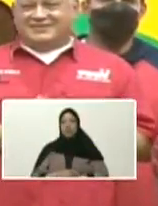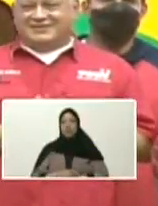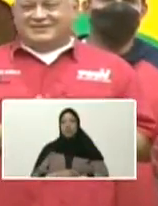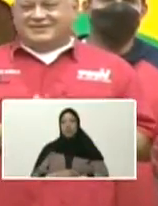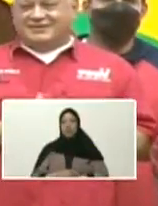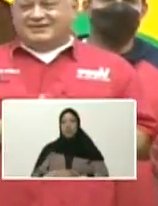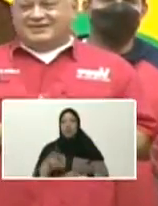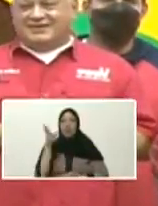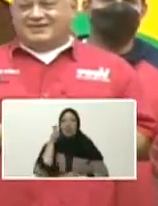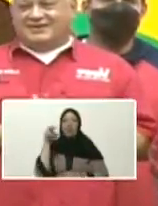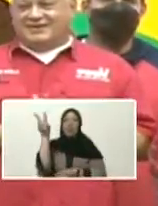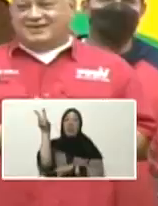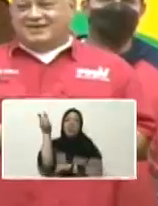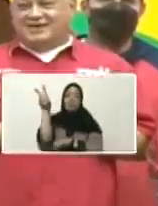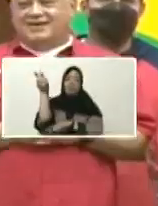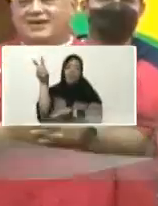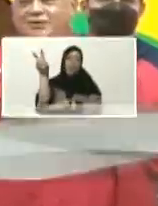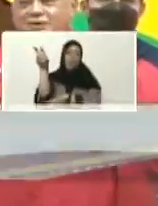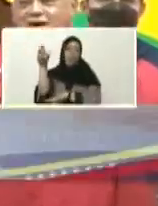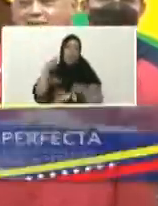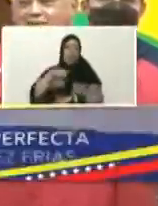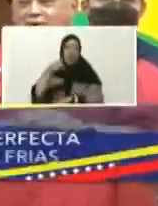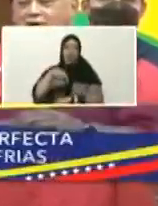viernes! ¡Es viernes!